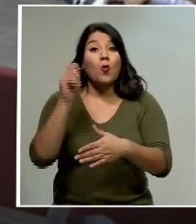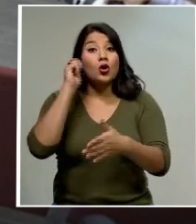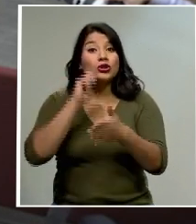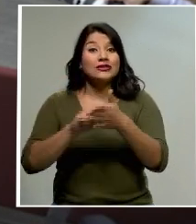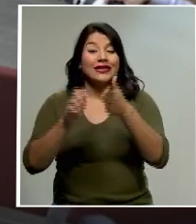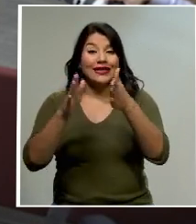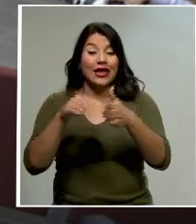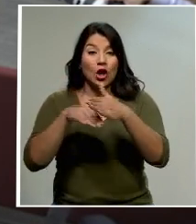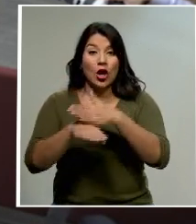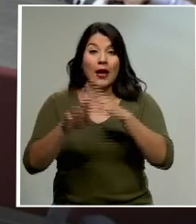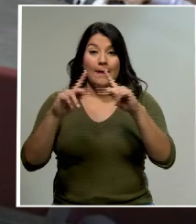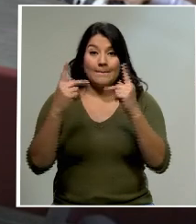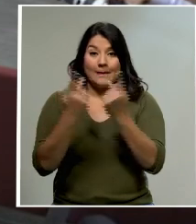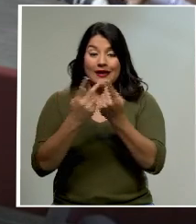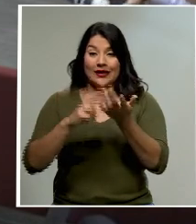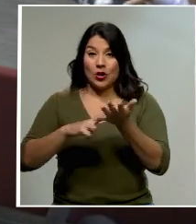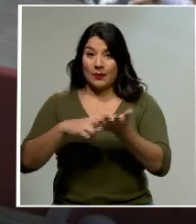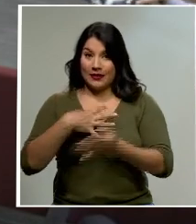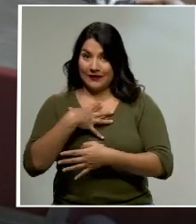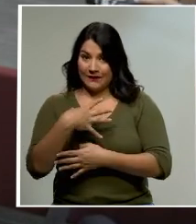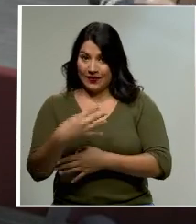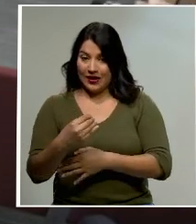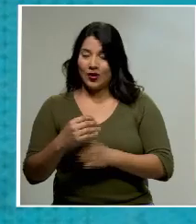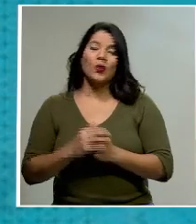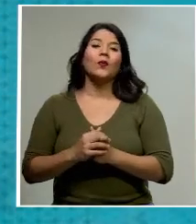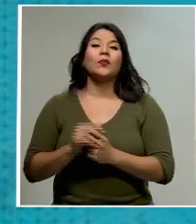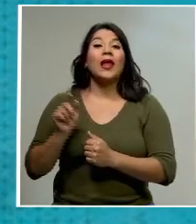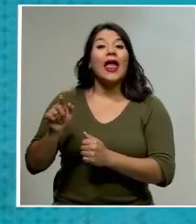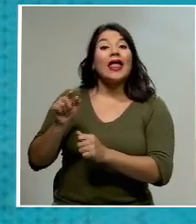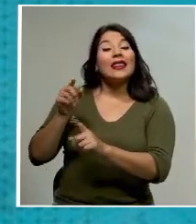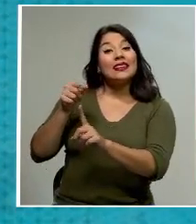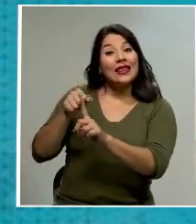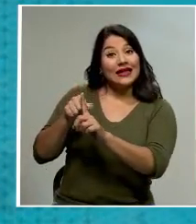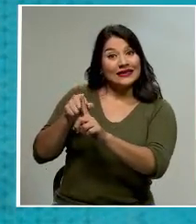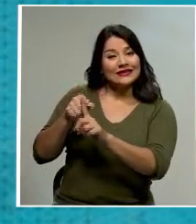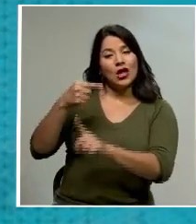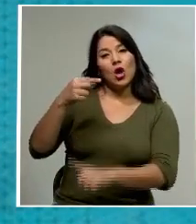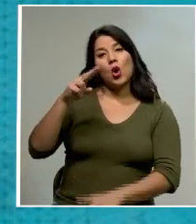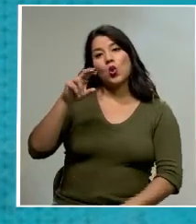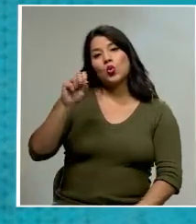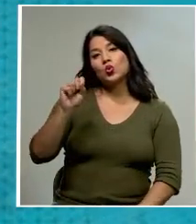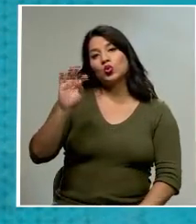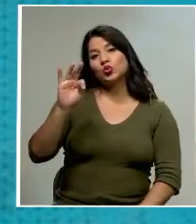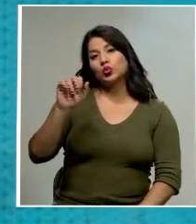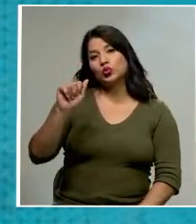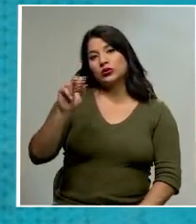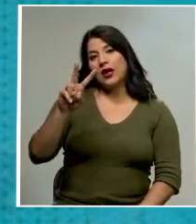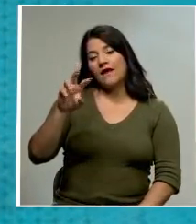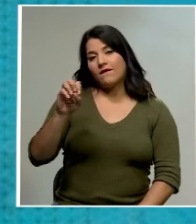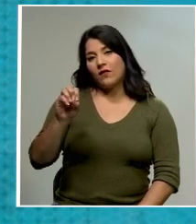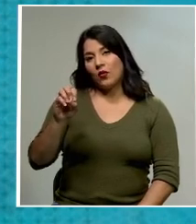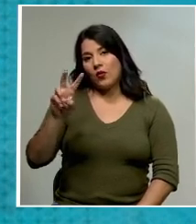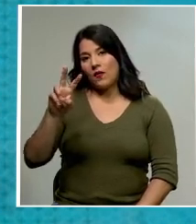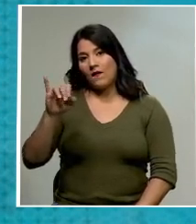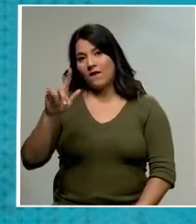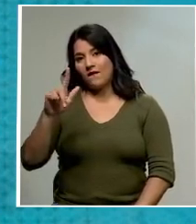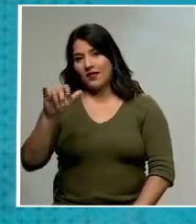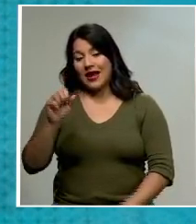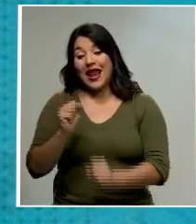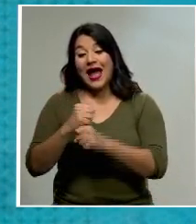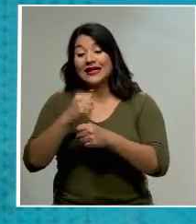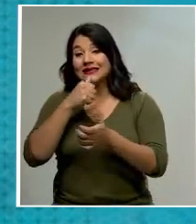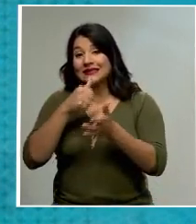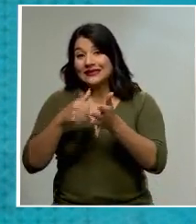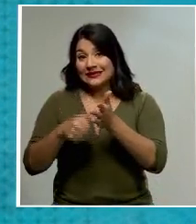blanco. Don Gustavo Viales envía un oficio al ya candidato electo José María